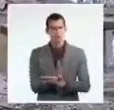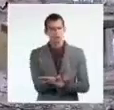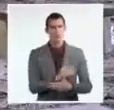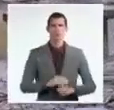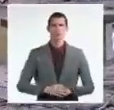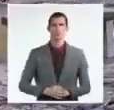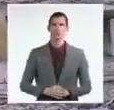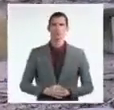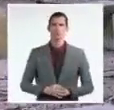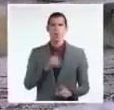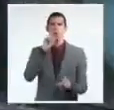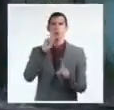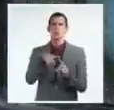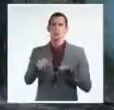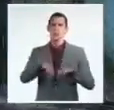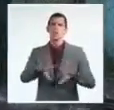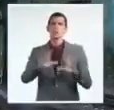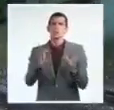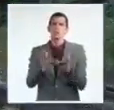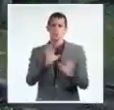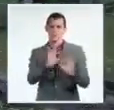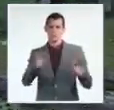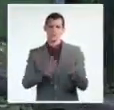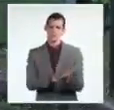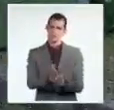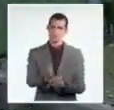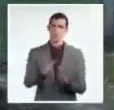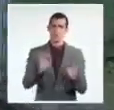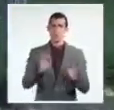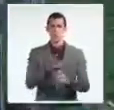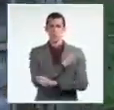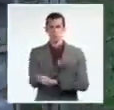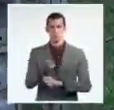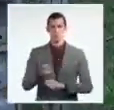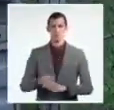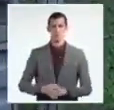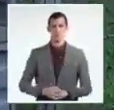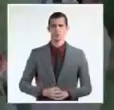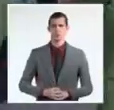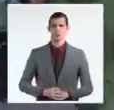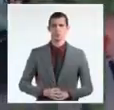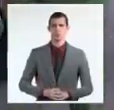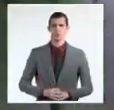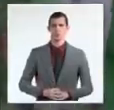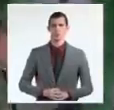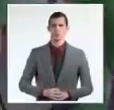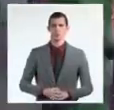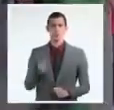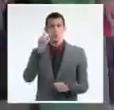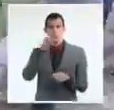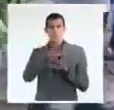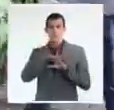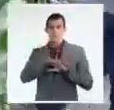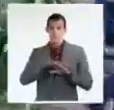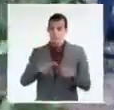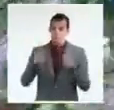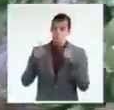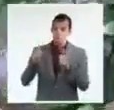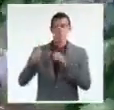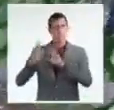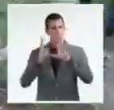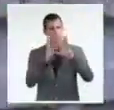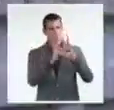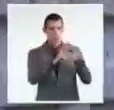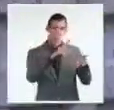de ponerlo todo a punto para la continuidad del recién iniciado curso escolar. Al concluir la tarea, partieron junto al pueblo a otra